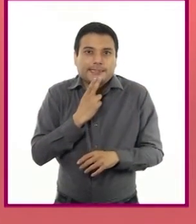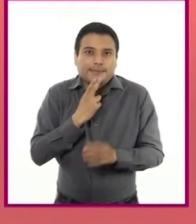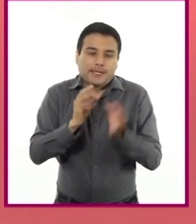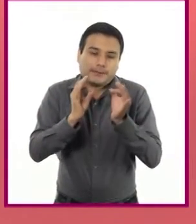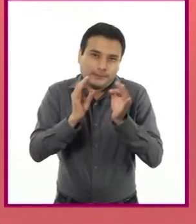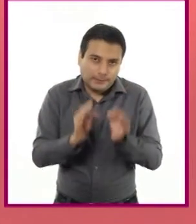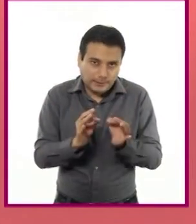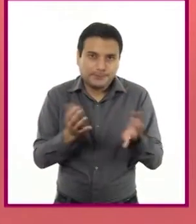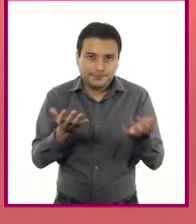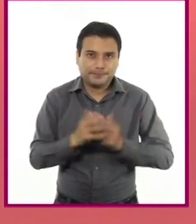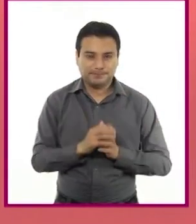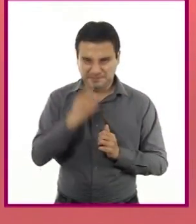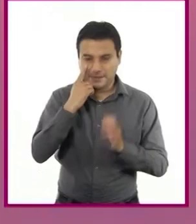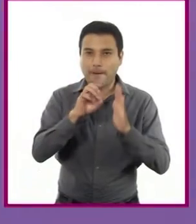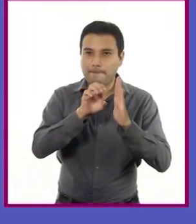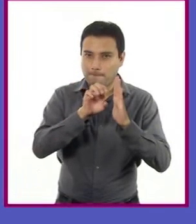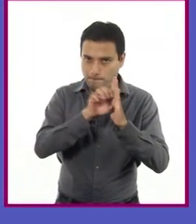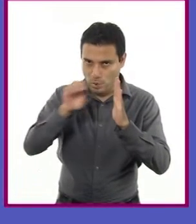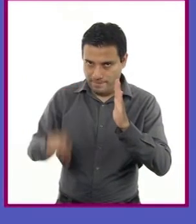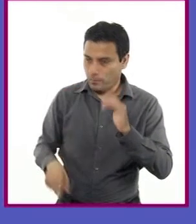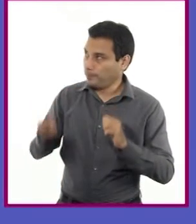como los que vemos ahora en pantalla.